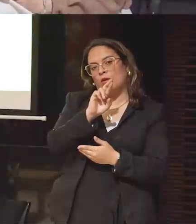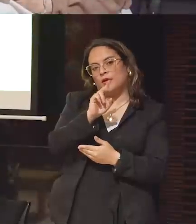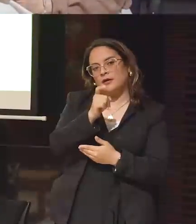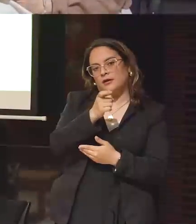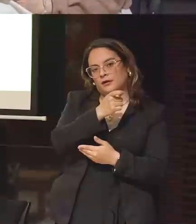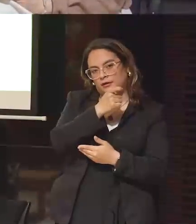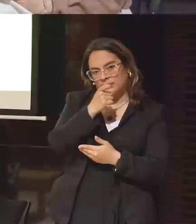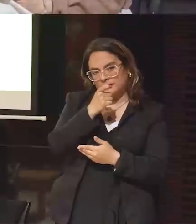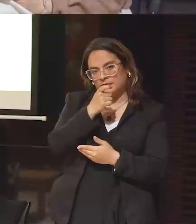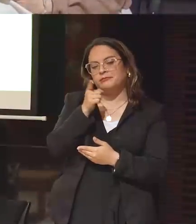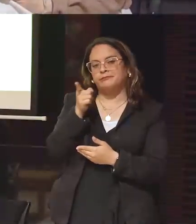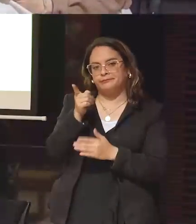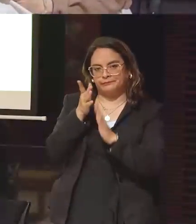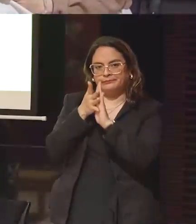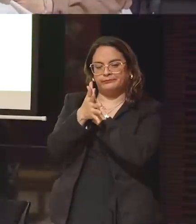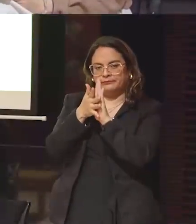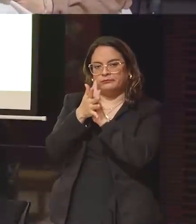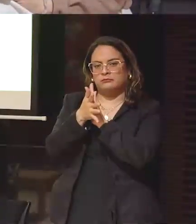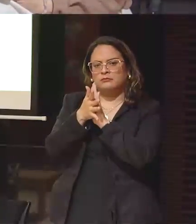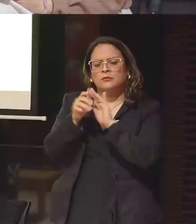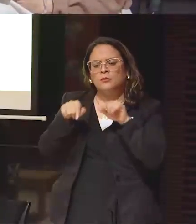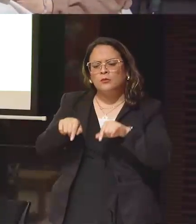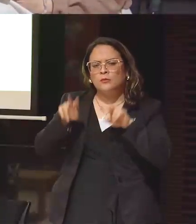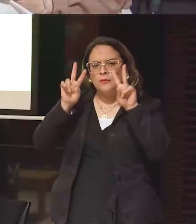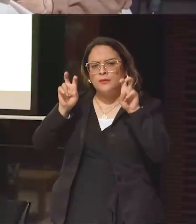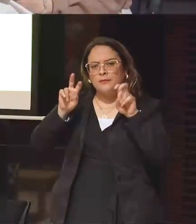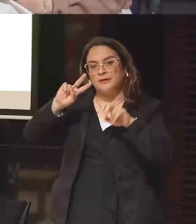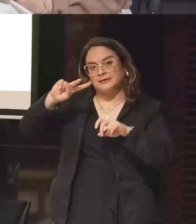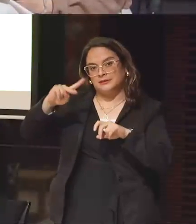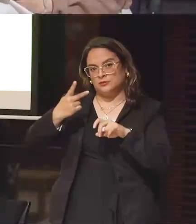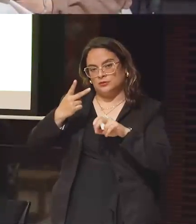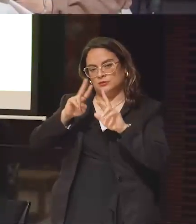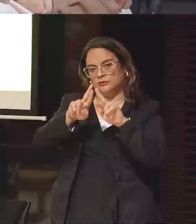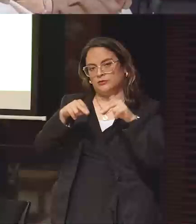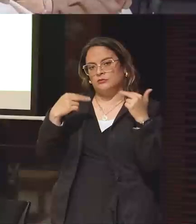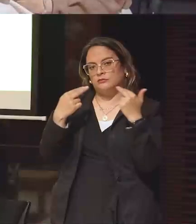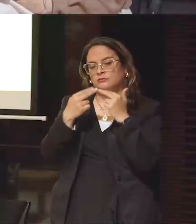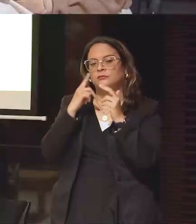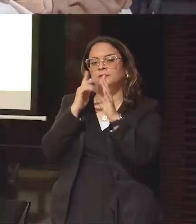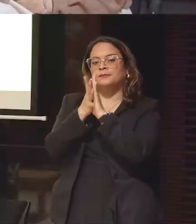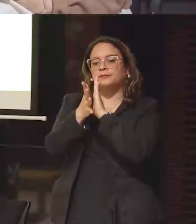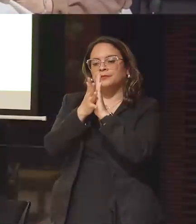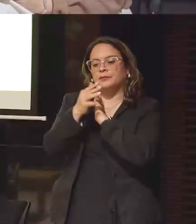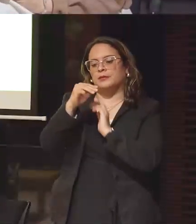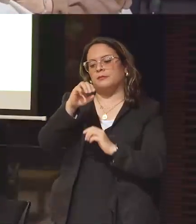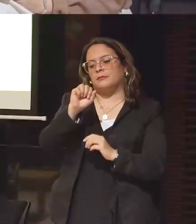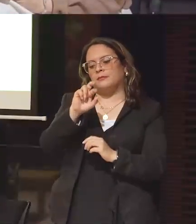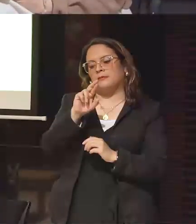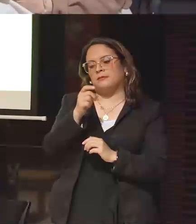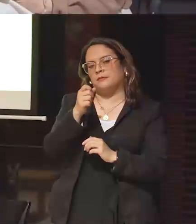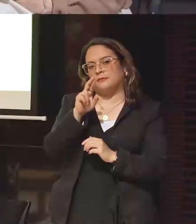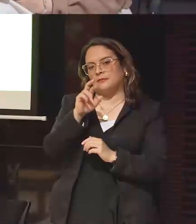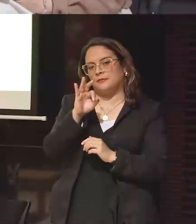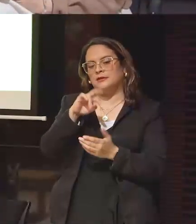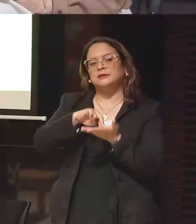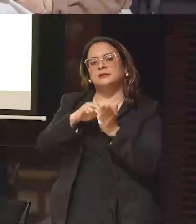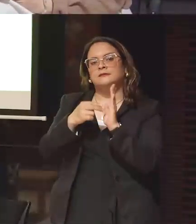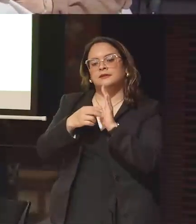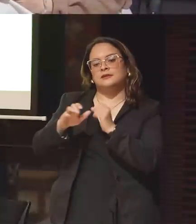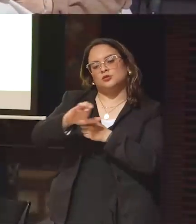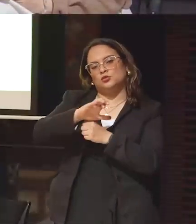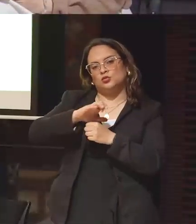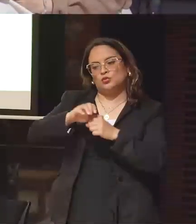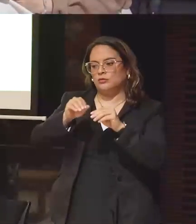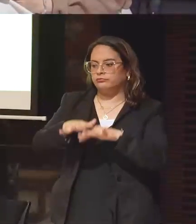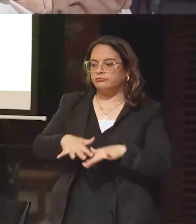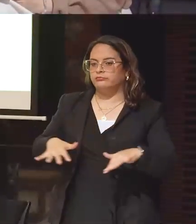www.banrepcultural.org. Y entonces el título de nuestra segunda sesión es, como lo decía Margarita, Hacer Ciudad, territorio,